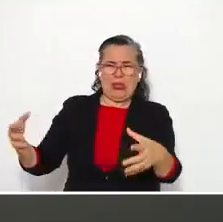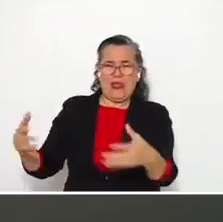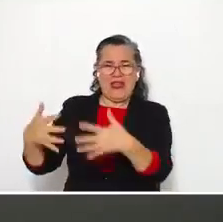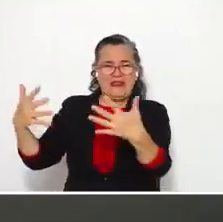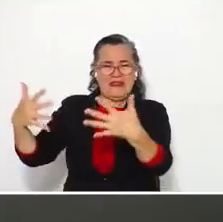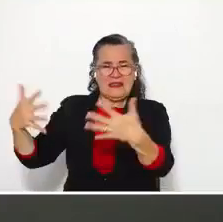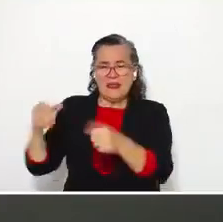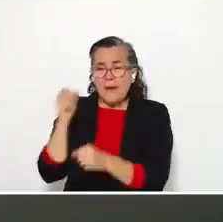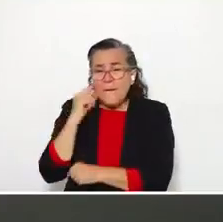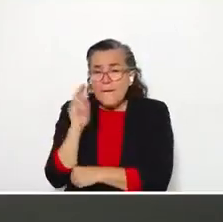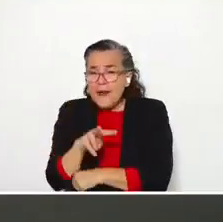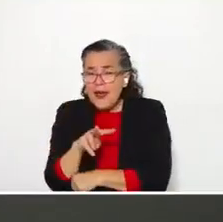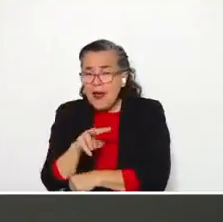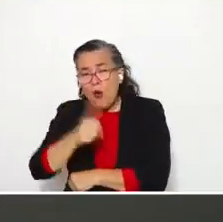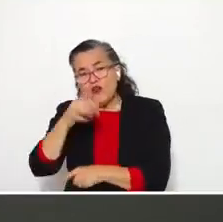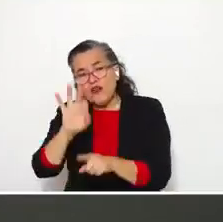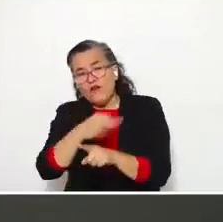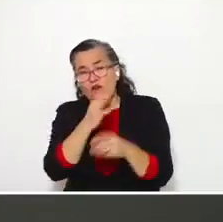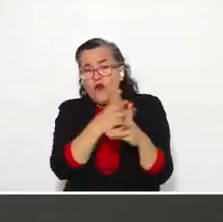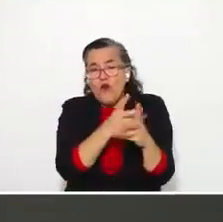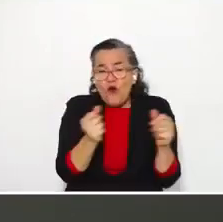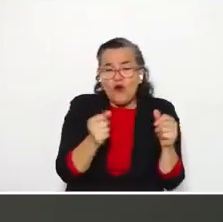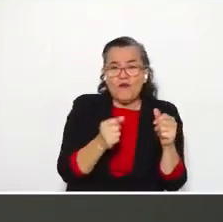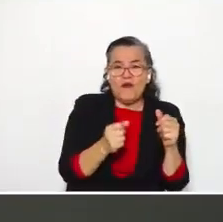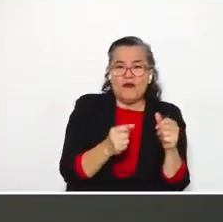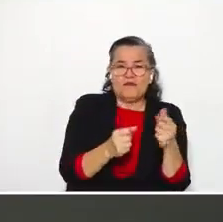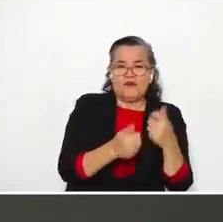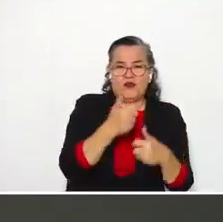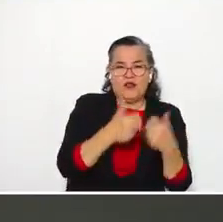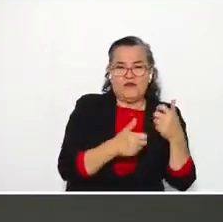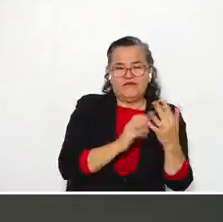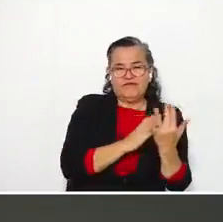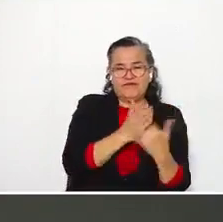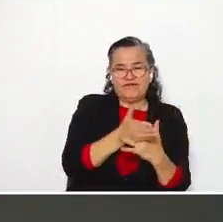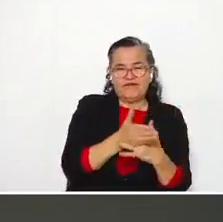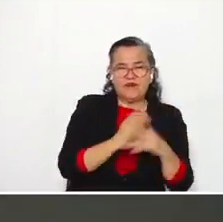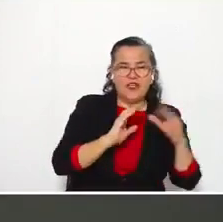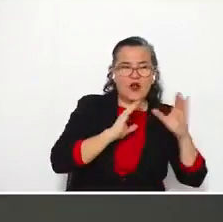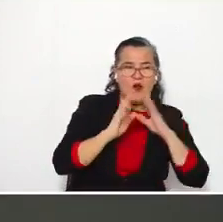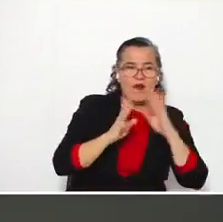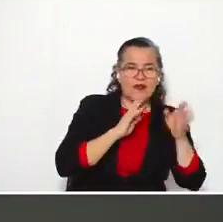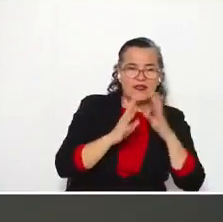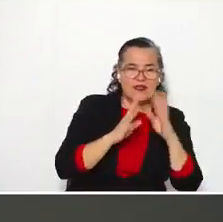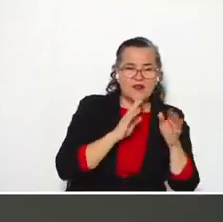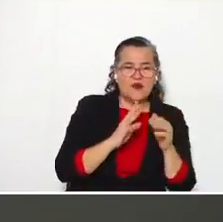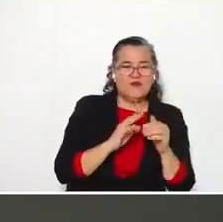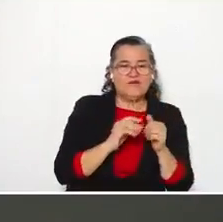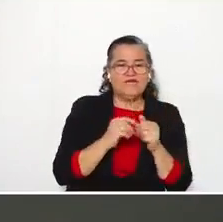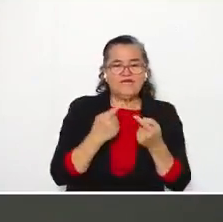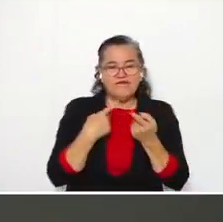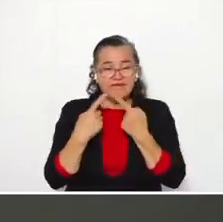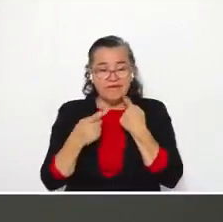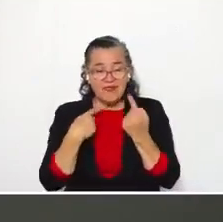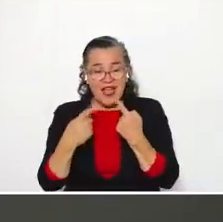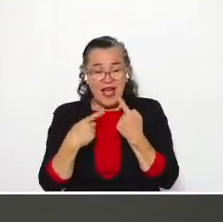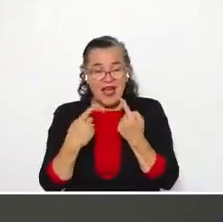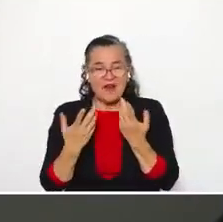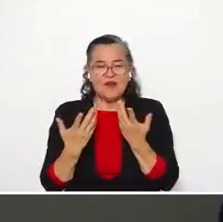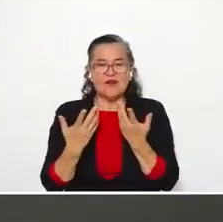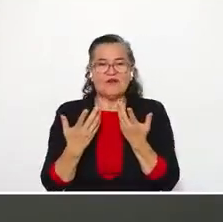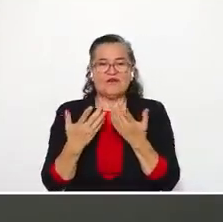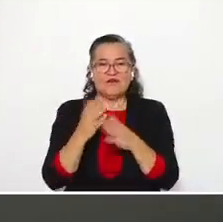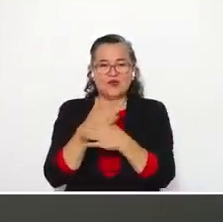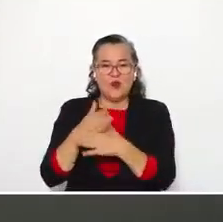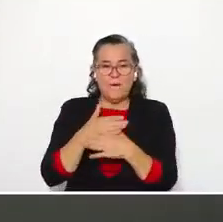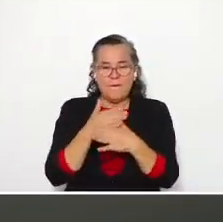pudieran ver de que hay otra manera de resolver los problemas, a través de la conversación, a través del diálogo, a través de